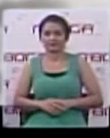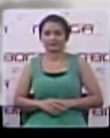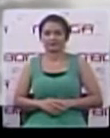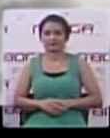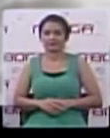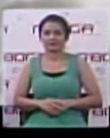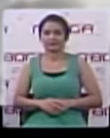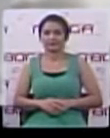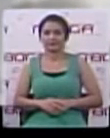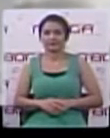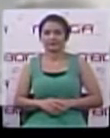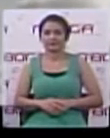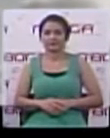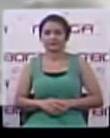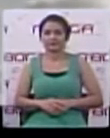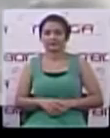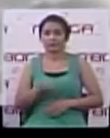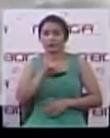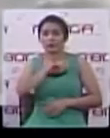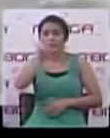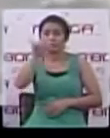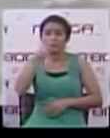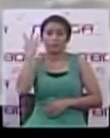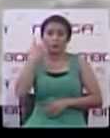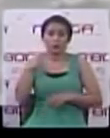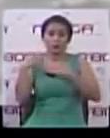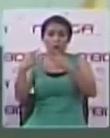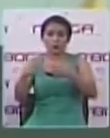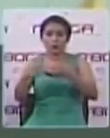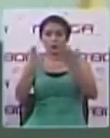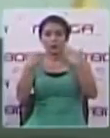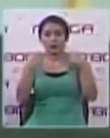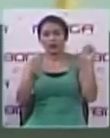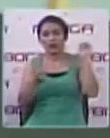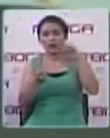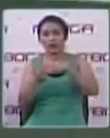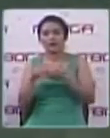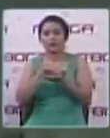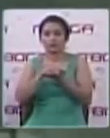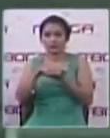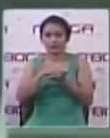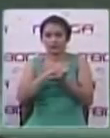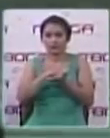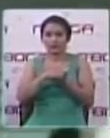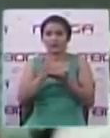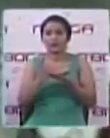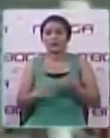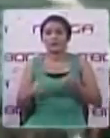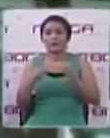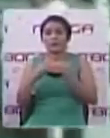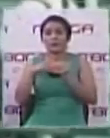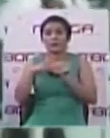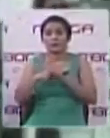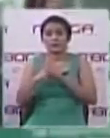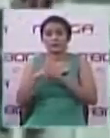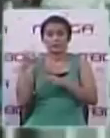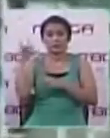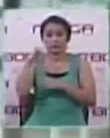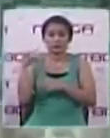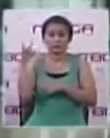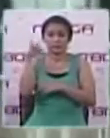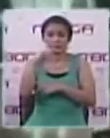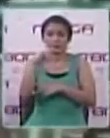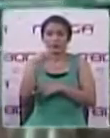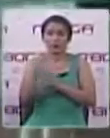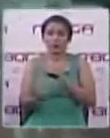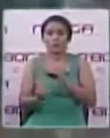Además, es el único operador con vuelos diarios y directos entre Guayaquil y Nueva York, y en temporadas de alta demanda, la compañía refuerza la operación con